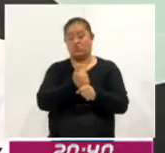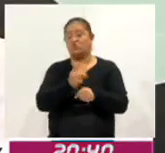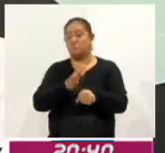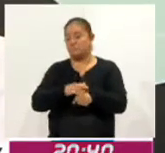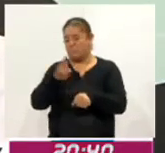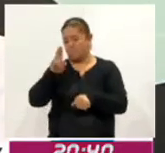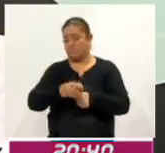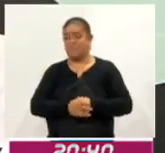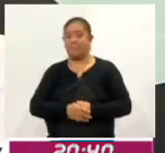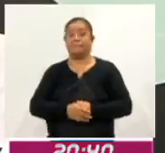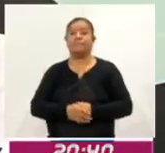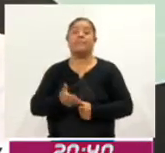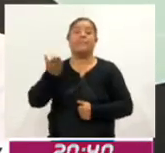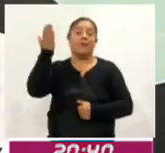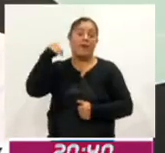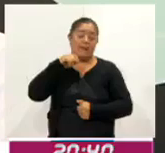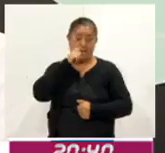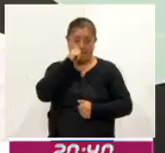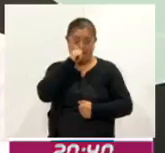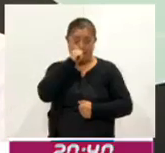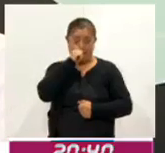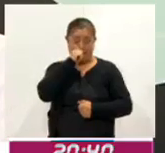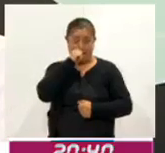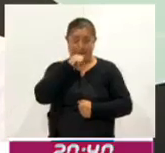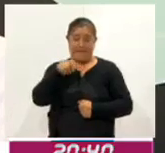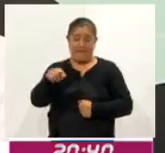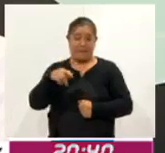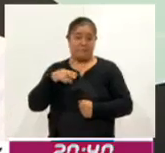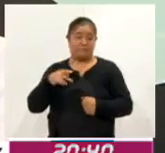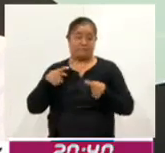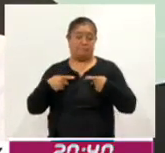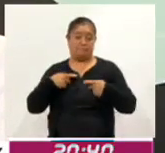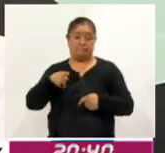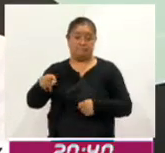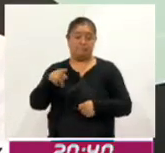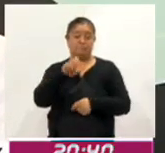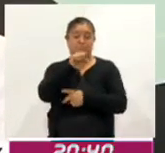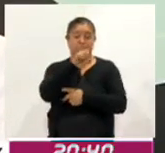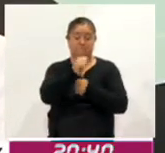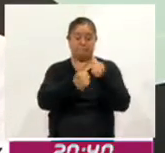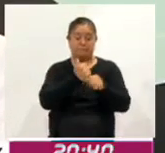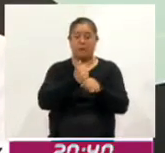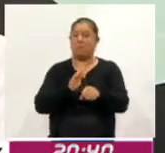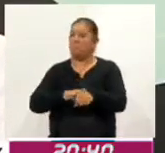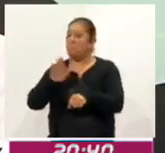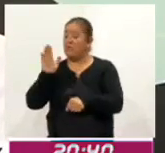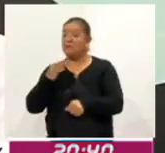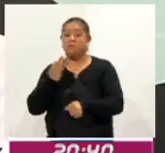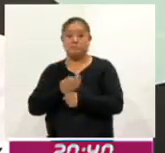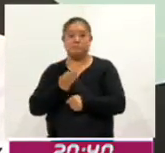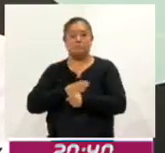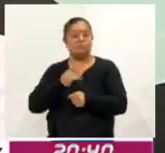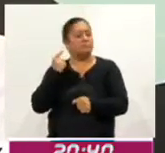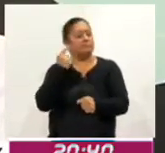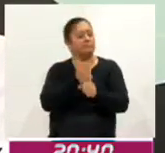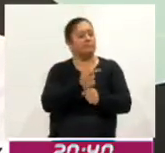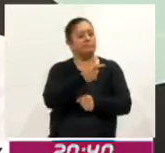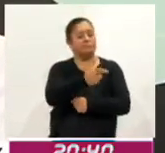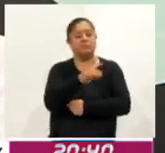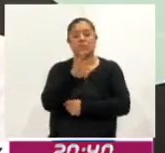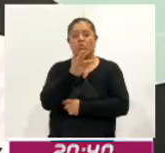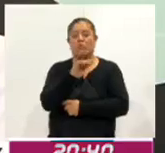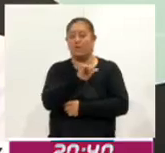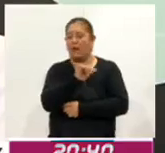era en pacientes mayores, pacientes arriba de los 60 años o alrededor de, pero actualmente hemos descubierto que a partir de los 40